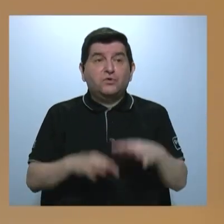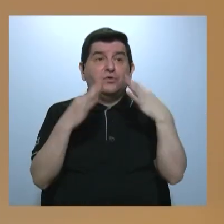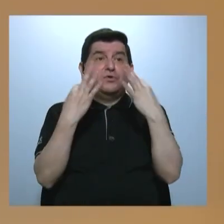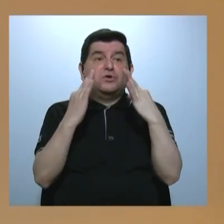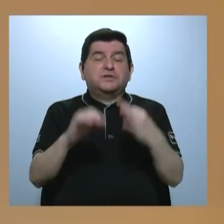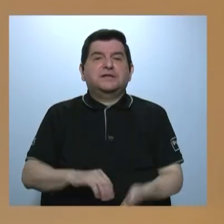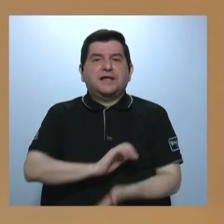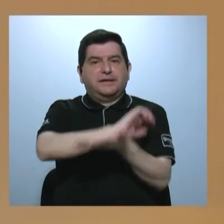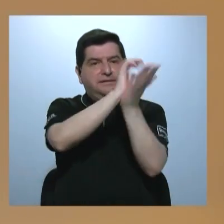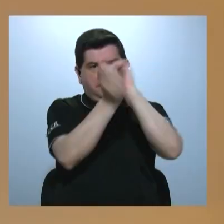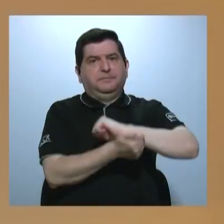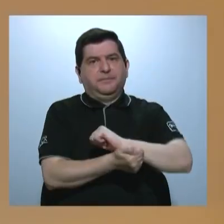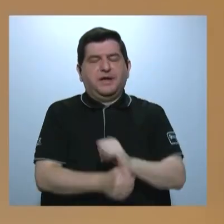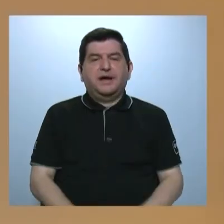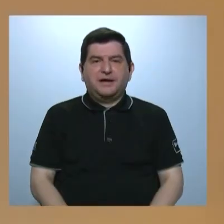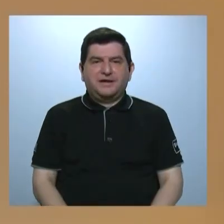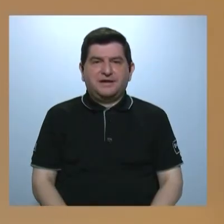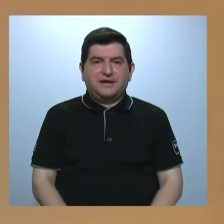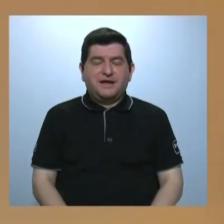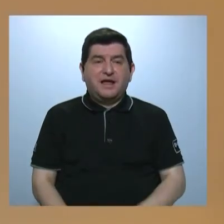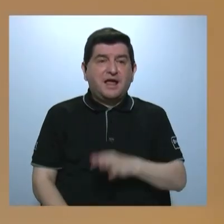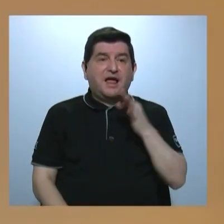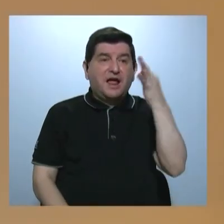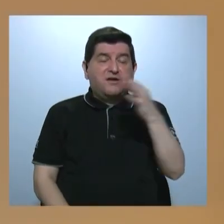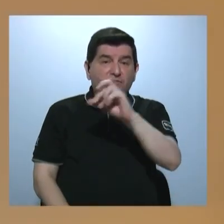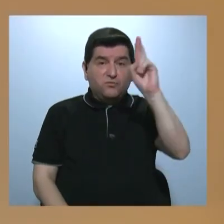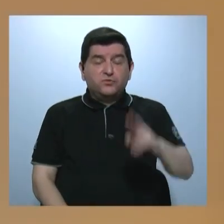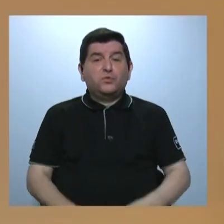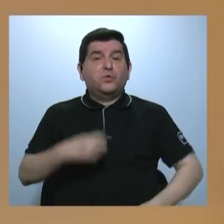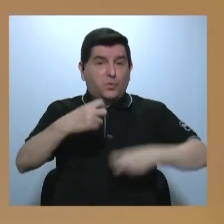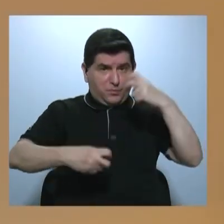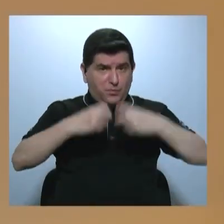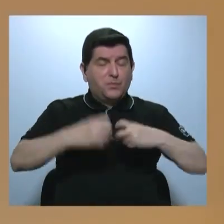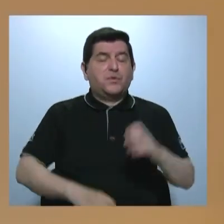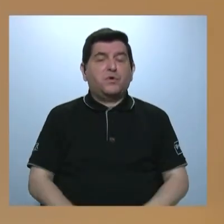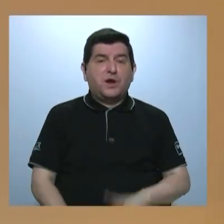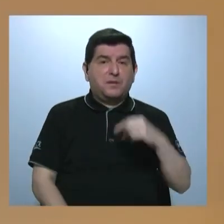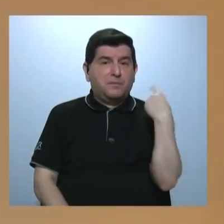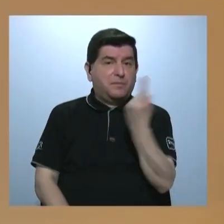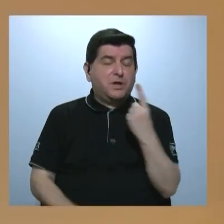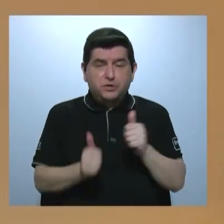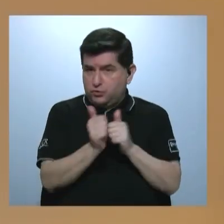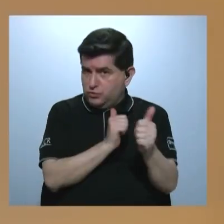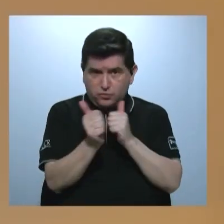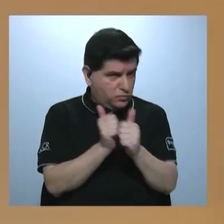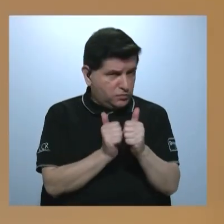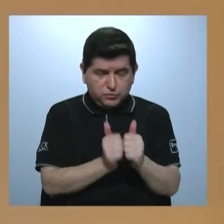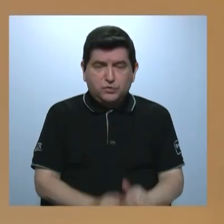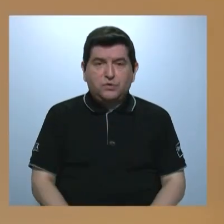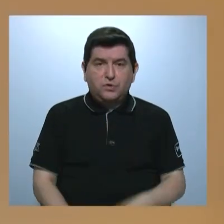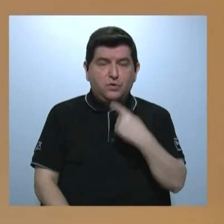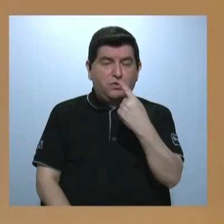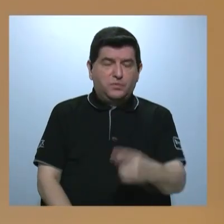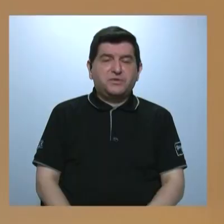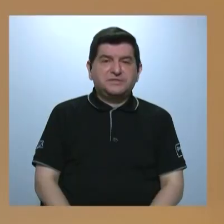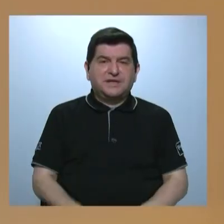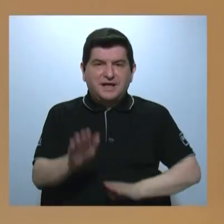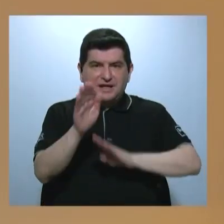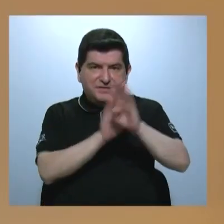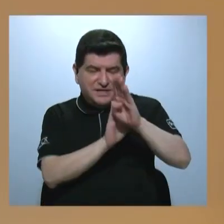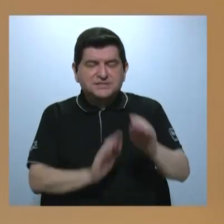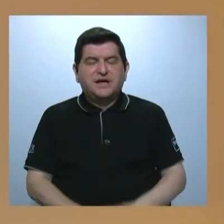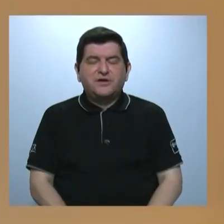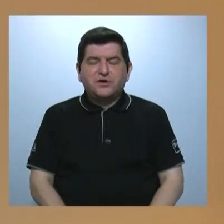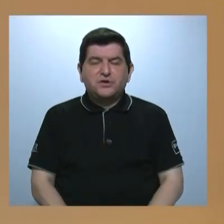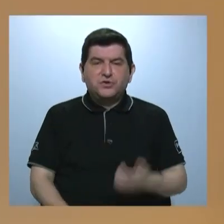que esto se revierta, porque estamos empeñando el futuro de Costa Rica en muchos sentidos, no solo en materia de competitividad, sino, como decía, desarrollo económico y progreso